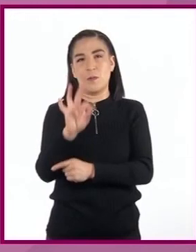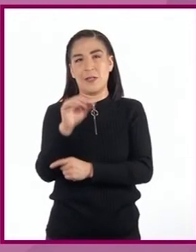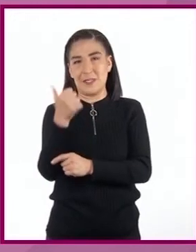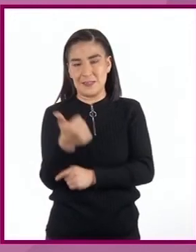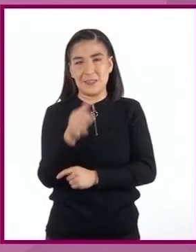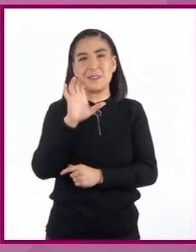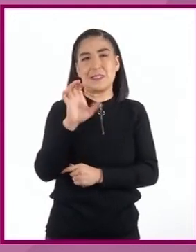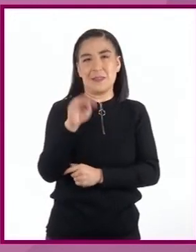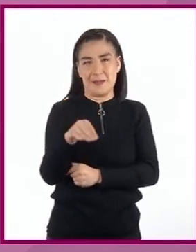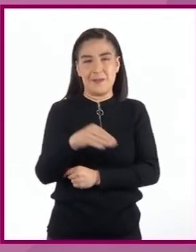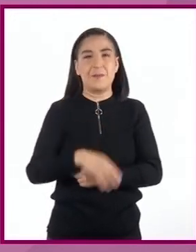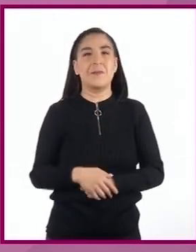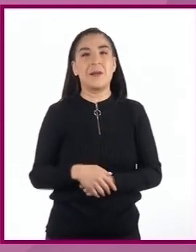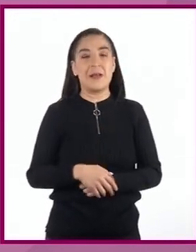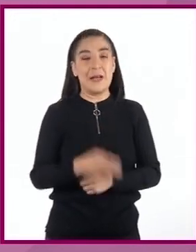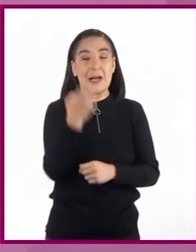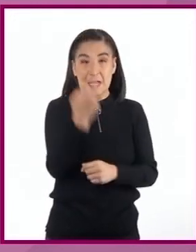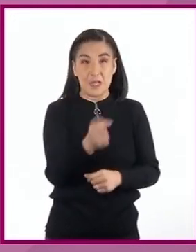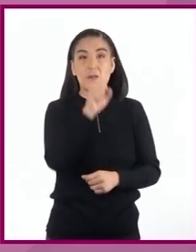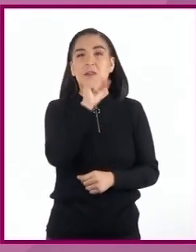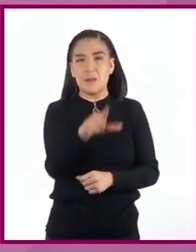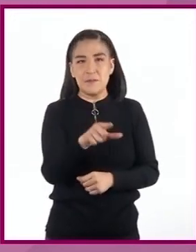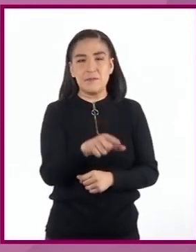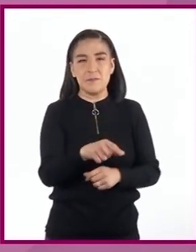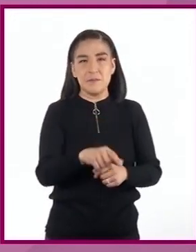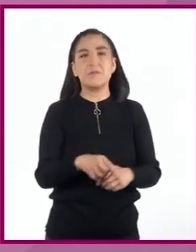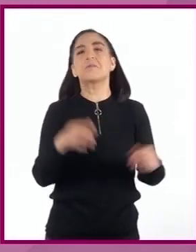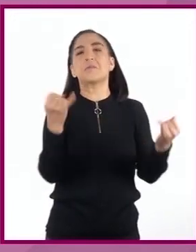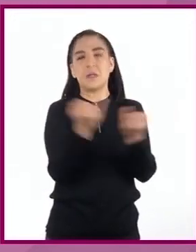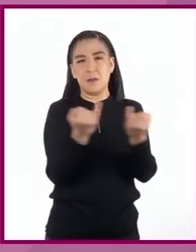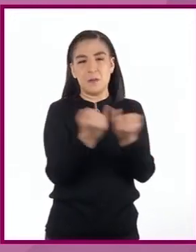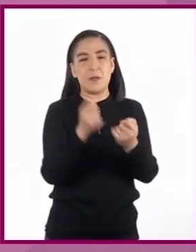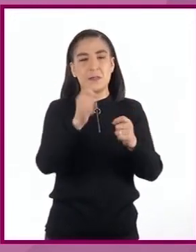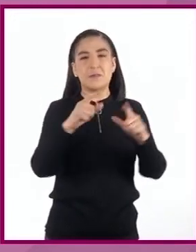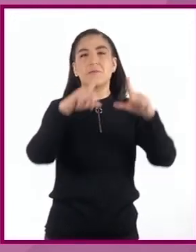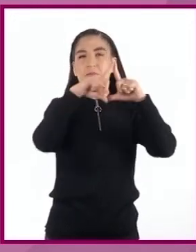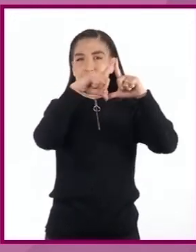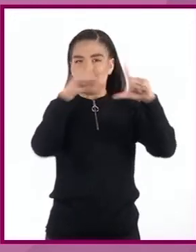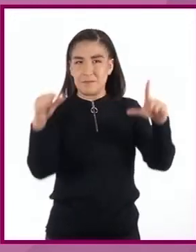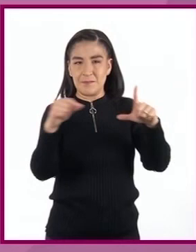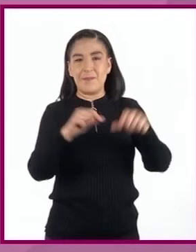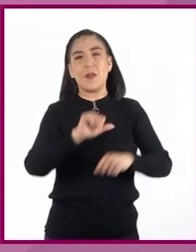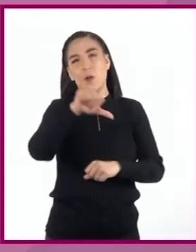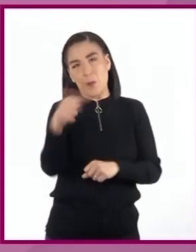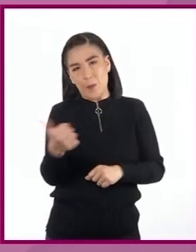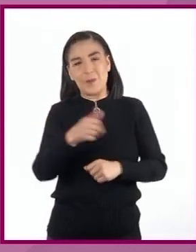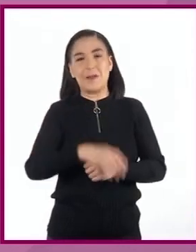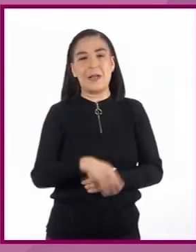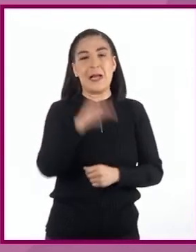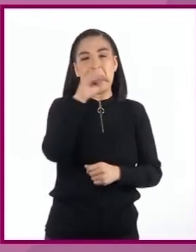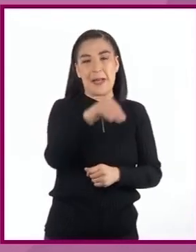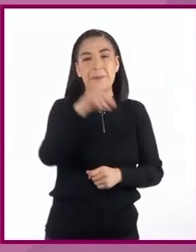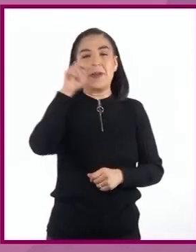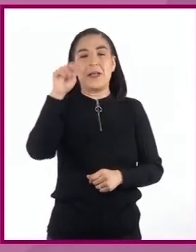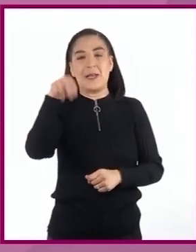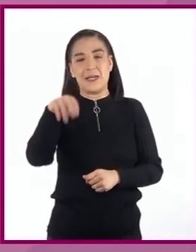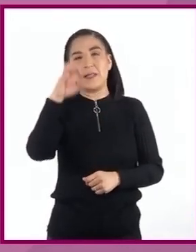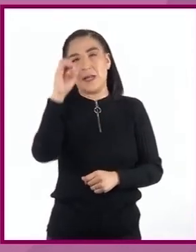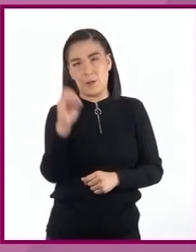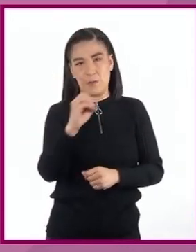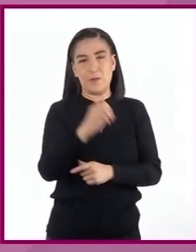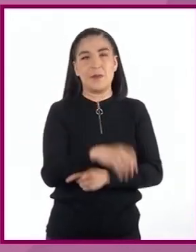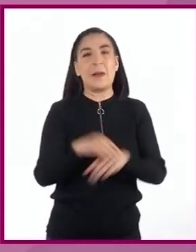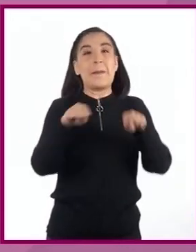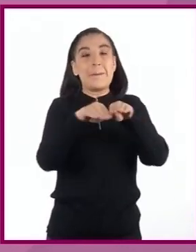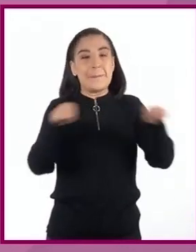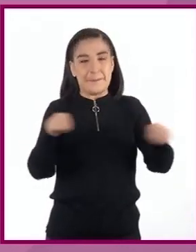centímetros. Asimismo, se construyó el triángulo MNO con las siguientes medidas.